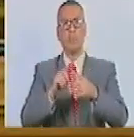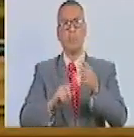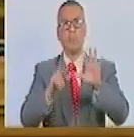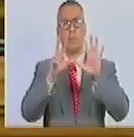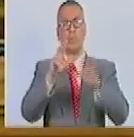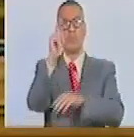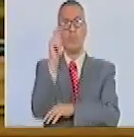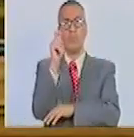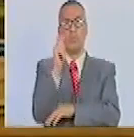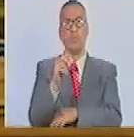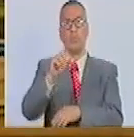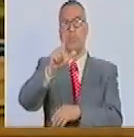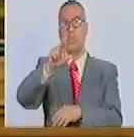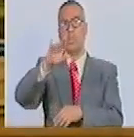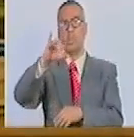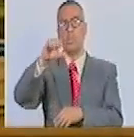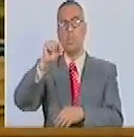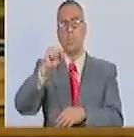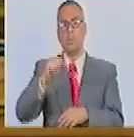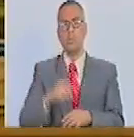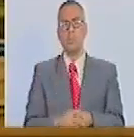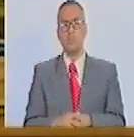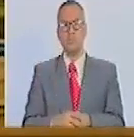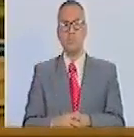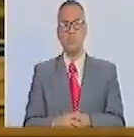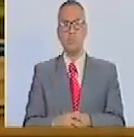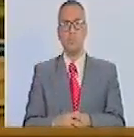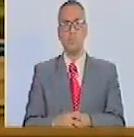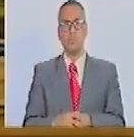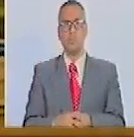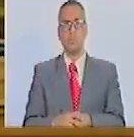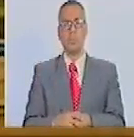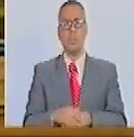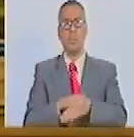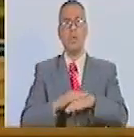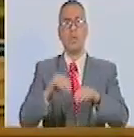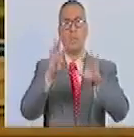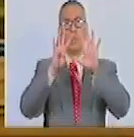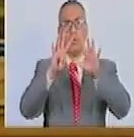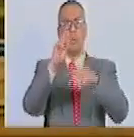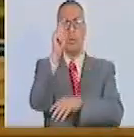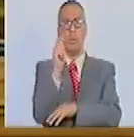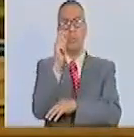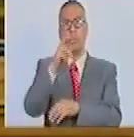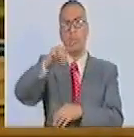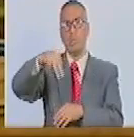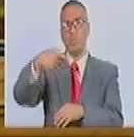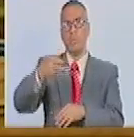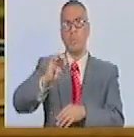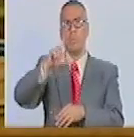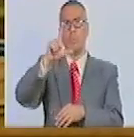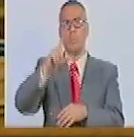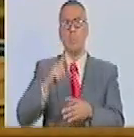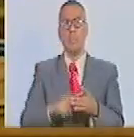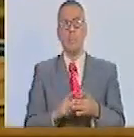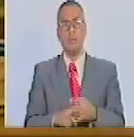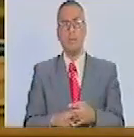Octavo, diputado Luis Augusto Romero. Noveno, diputado Miguel Salazar